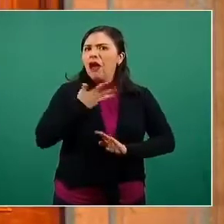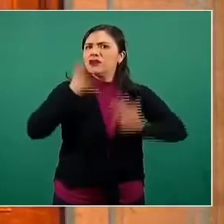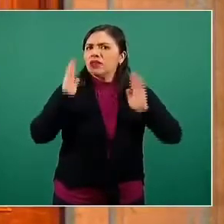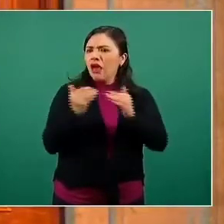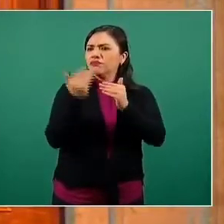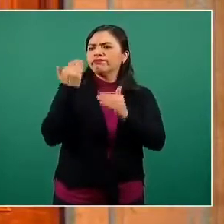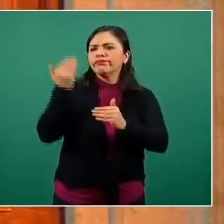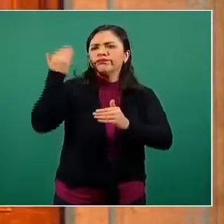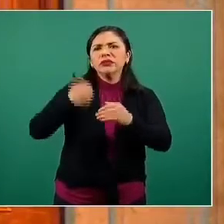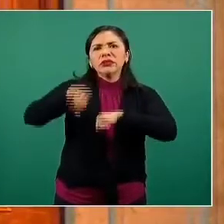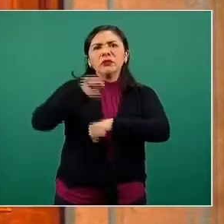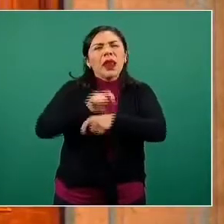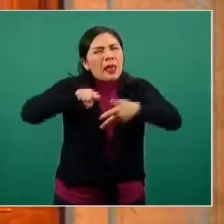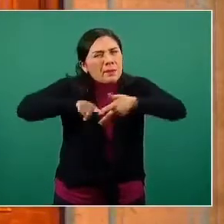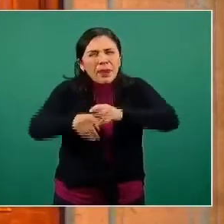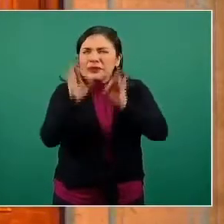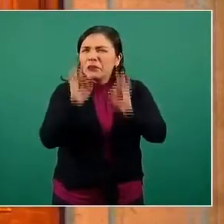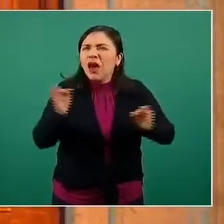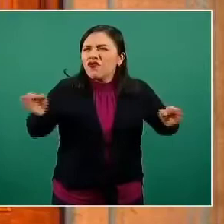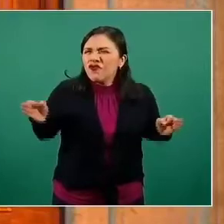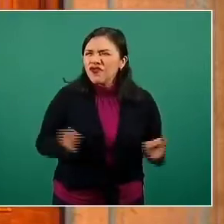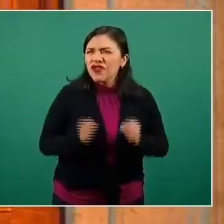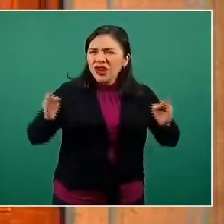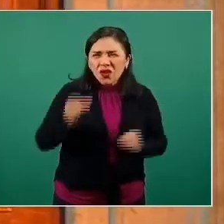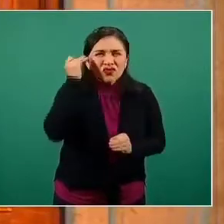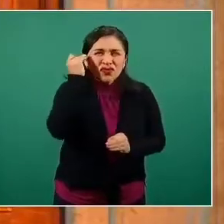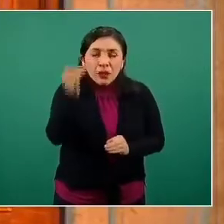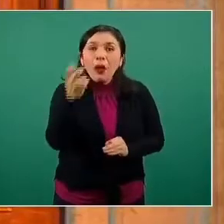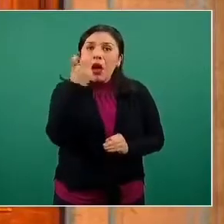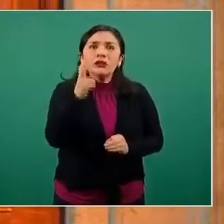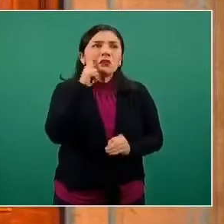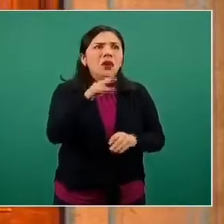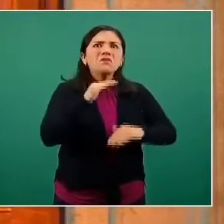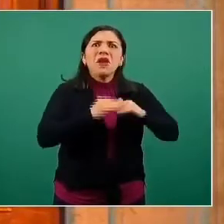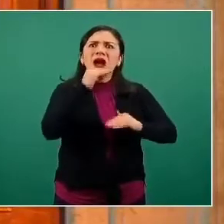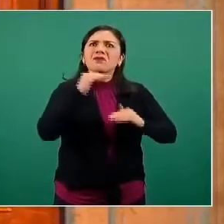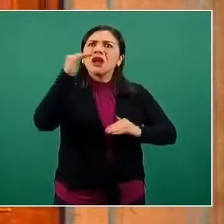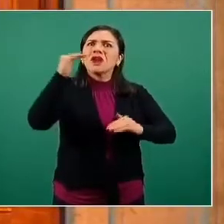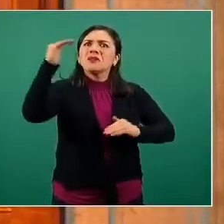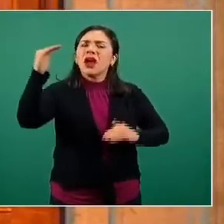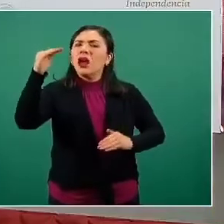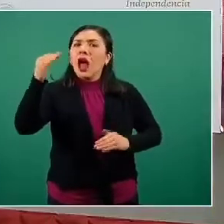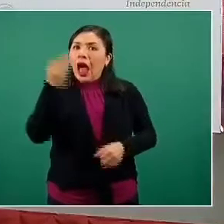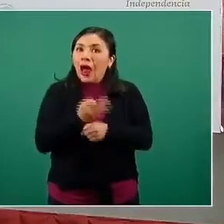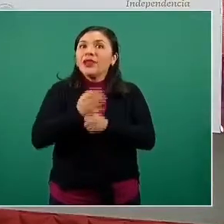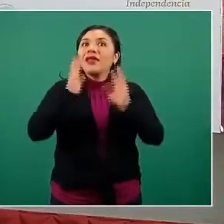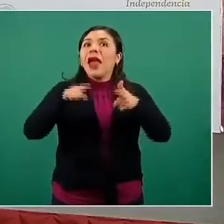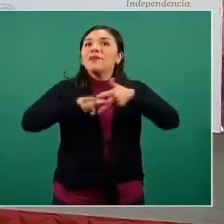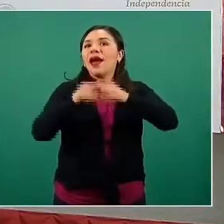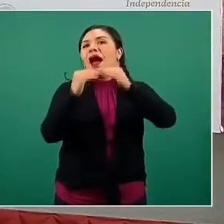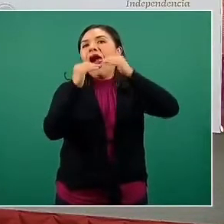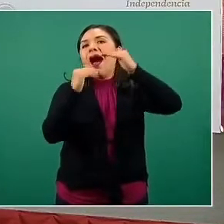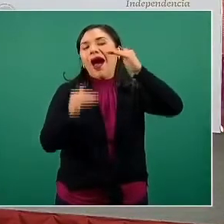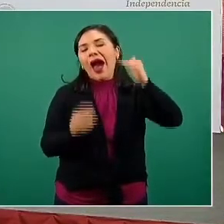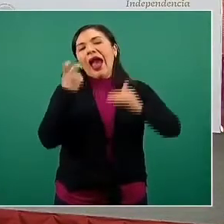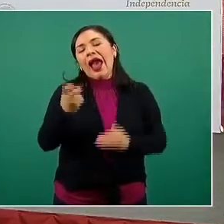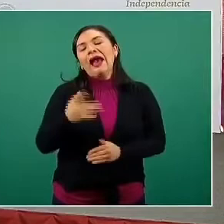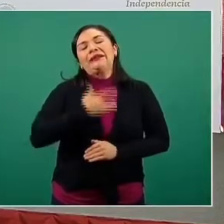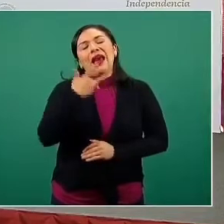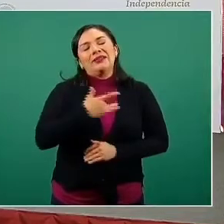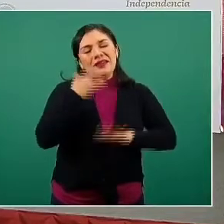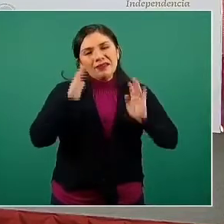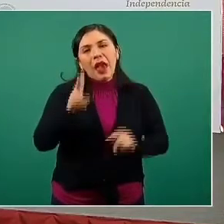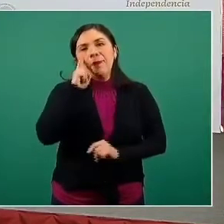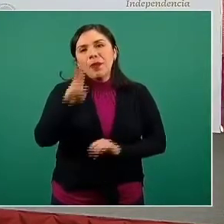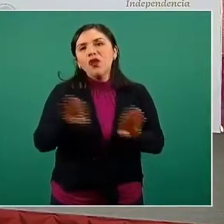desde que inició la temporada invernal que no lo veíamos, que no lo teníamos con esta disminución. Entonces, esto nos habla al menos